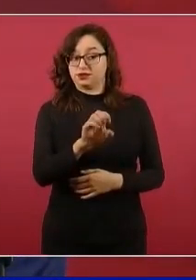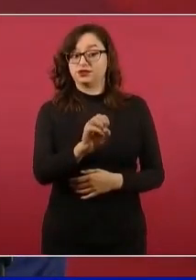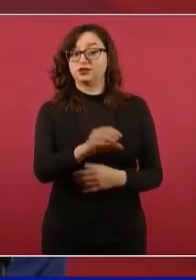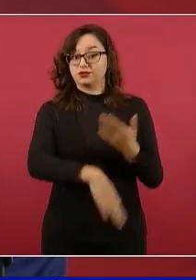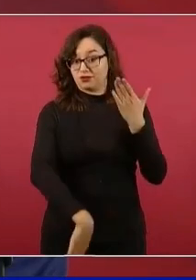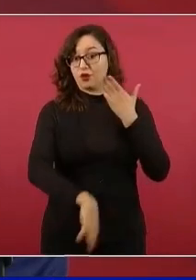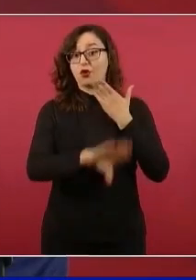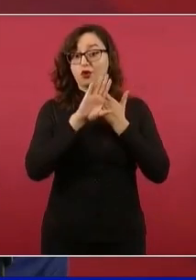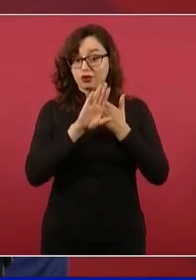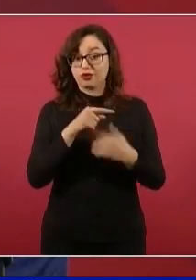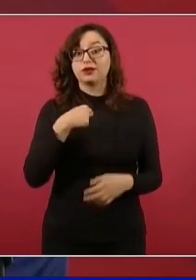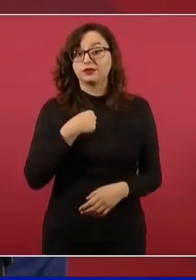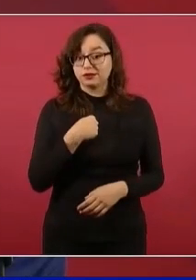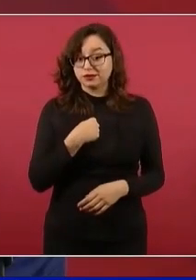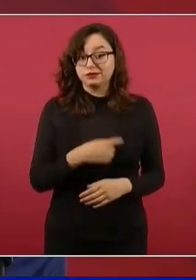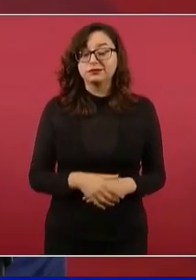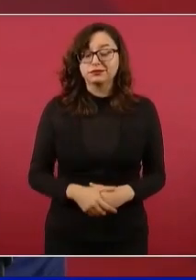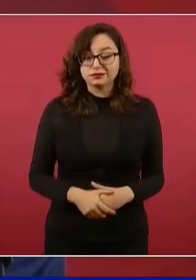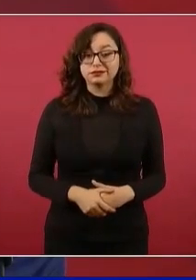Entonces,